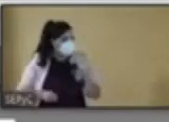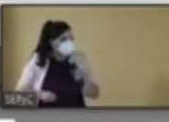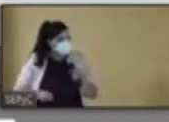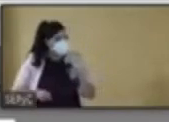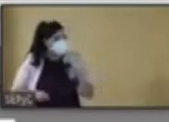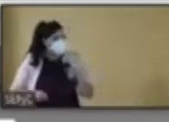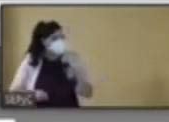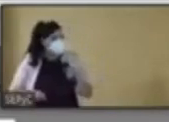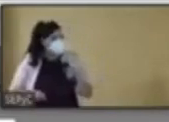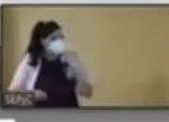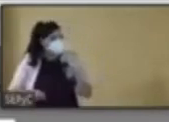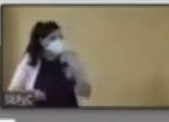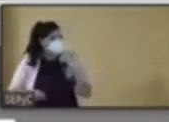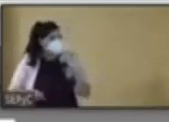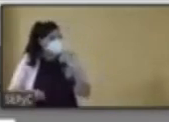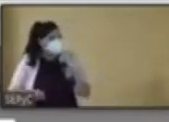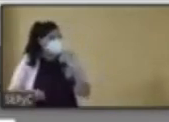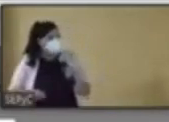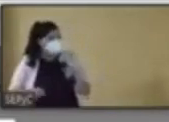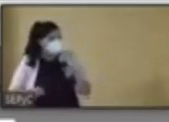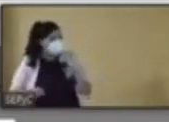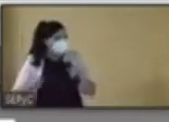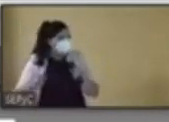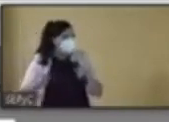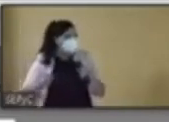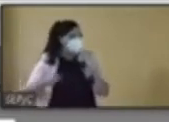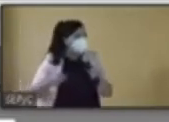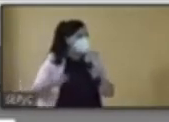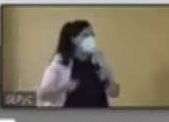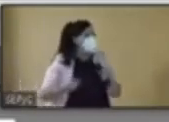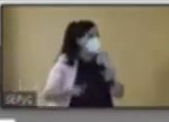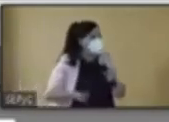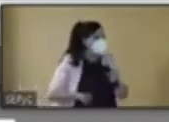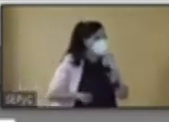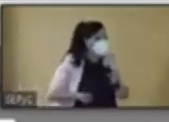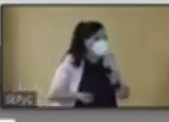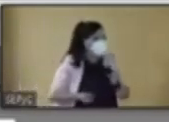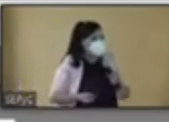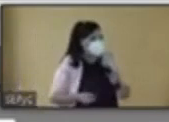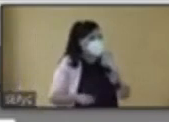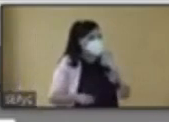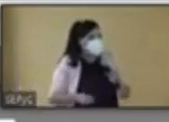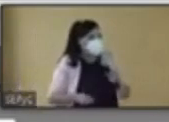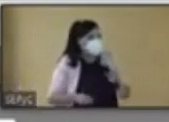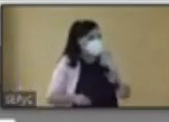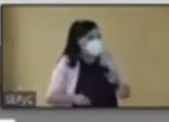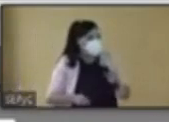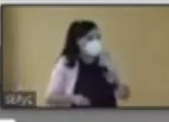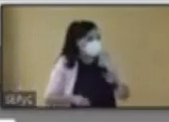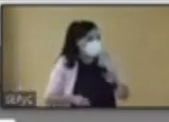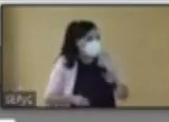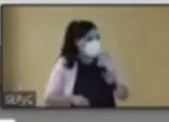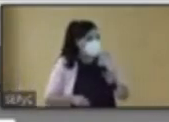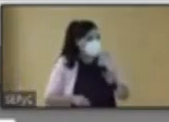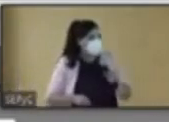Y el lugar donde se ubica o el lugar donde radica este cliente principal.